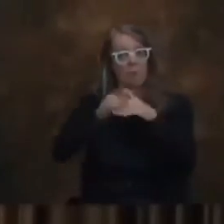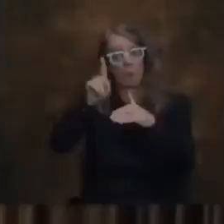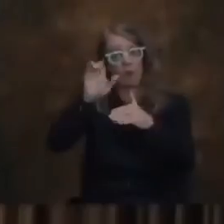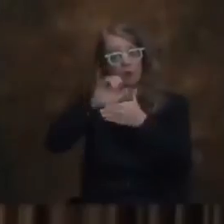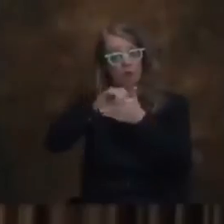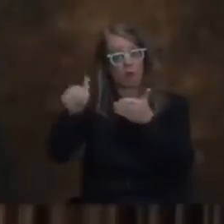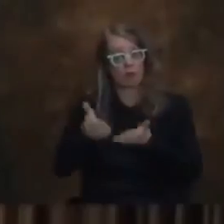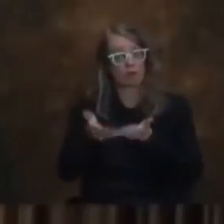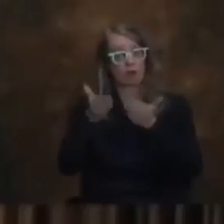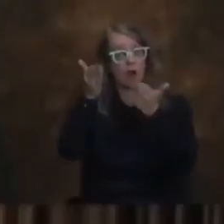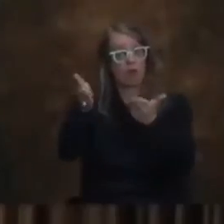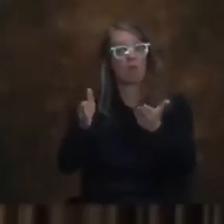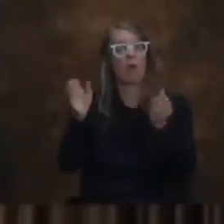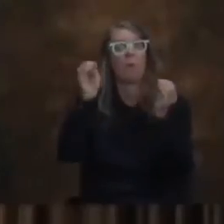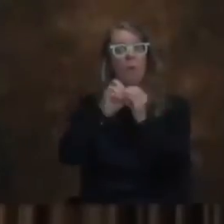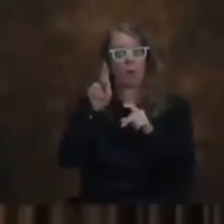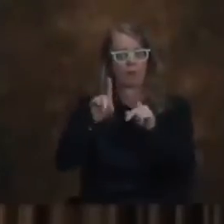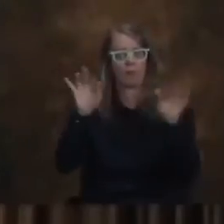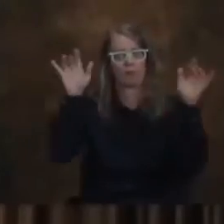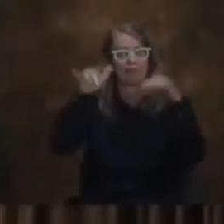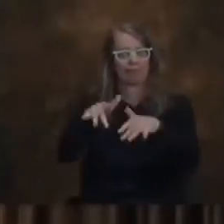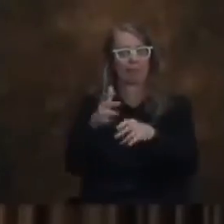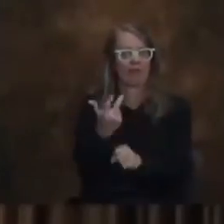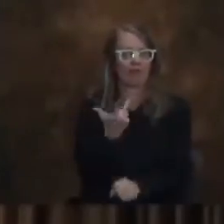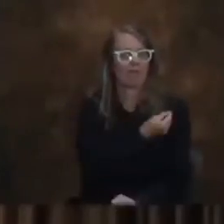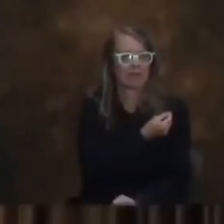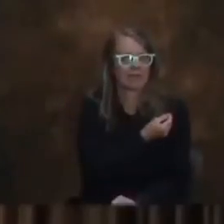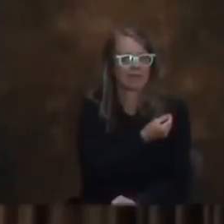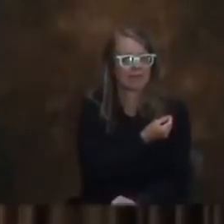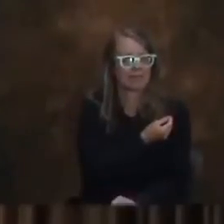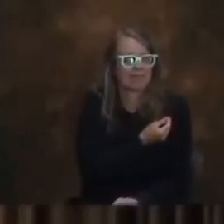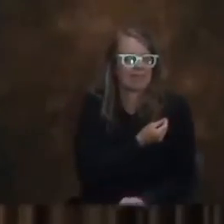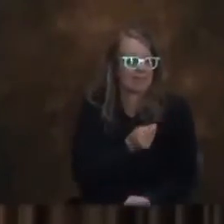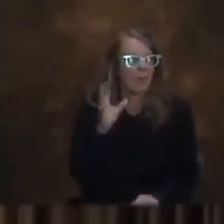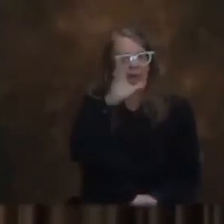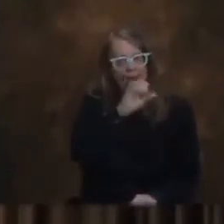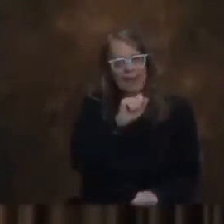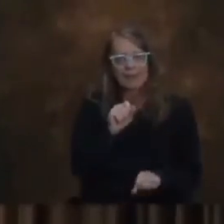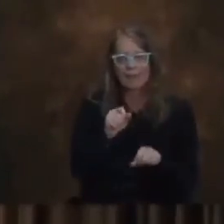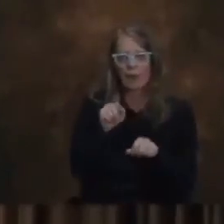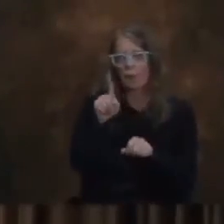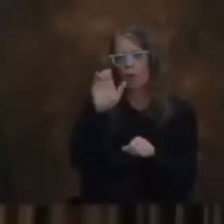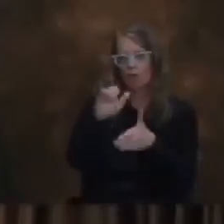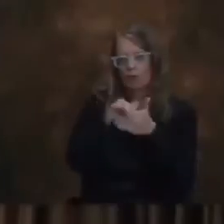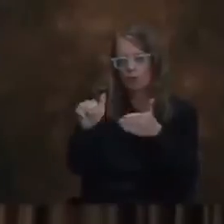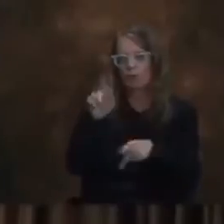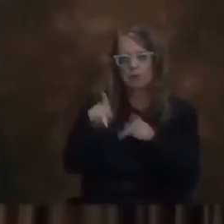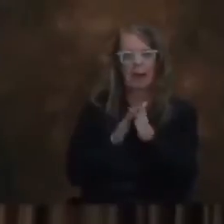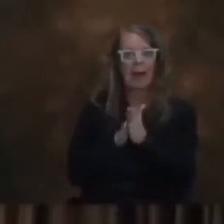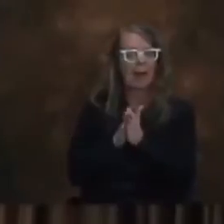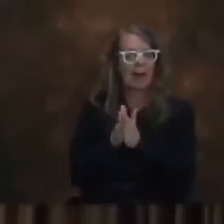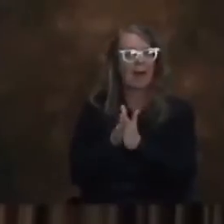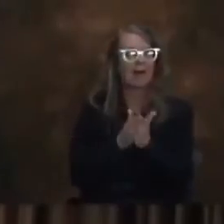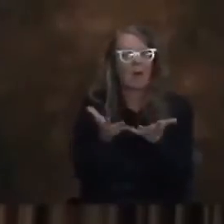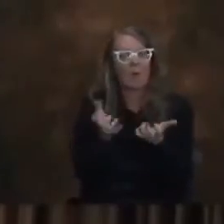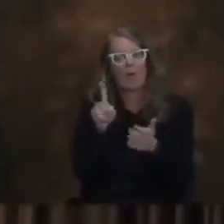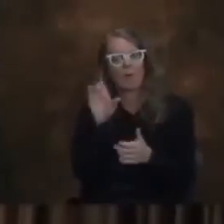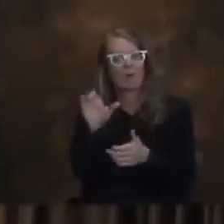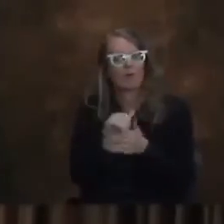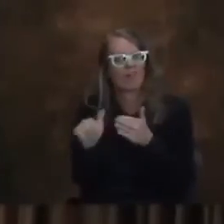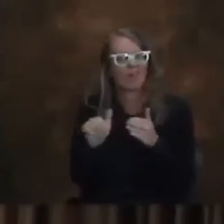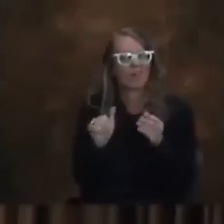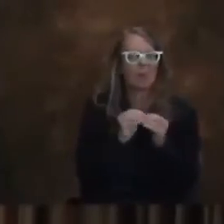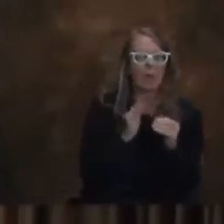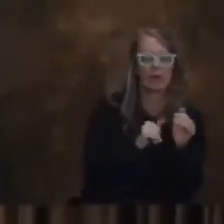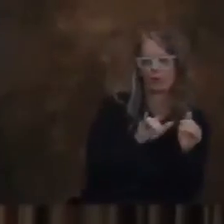a 100 dólares en ese monto y impulso a personas a que se llegara a vacunar así que eso es algo que ha